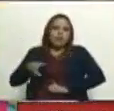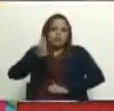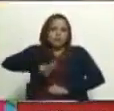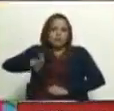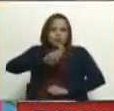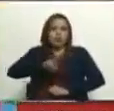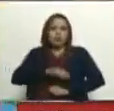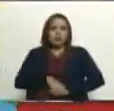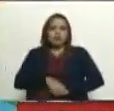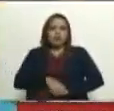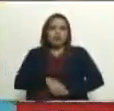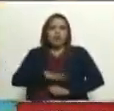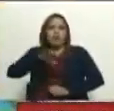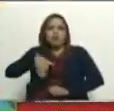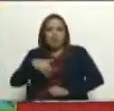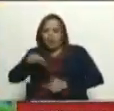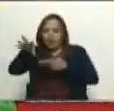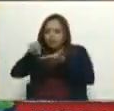De recoger